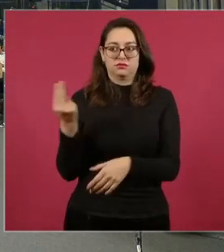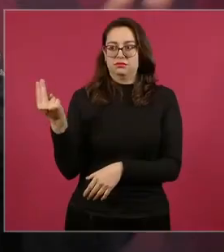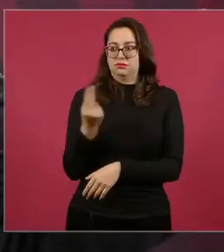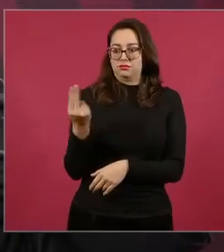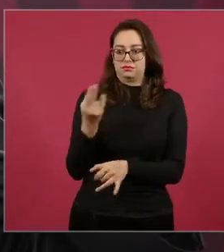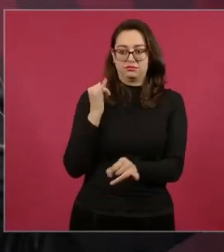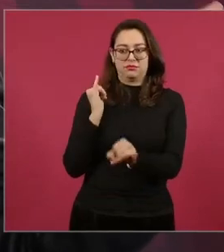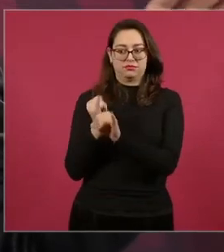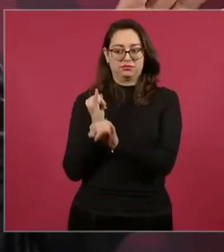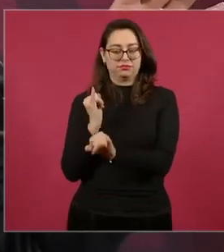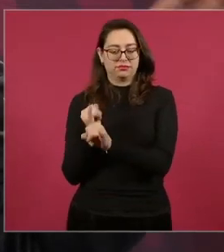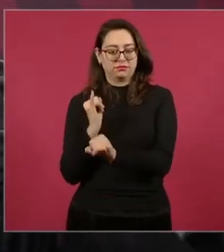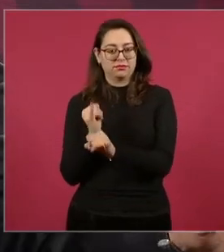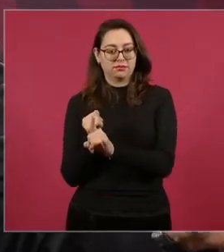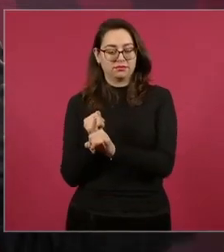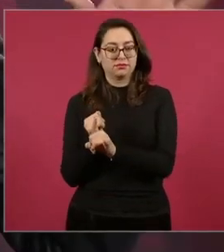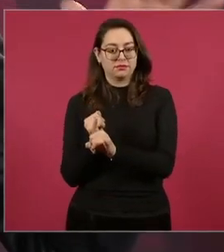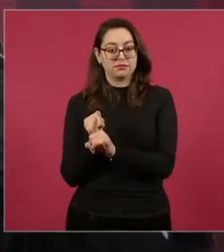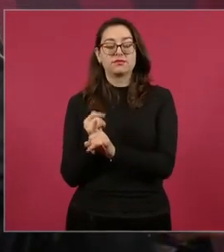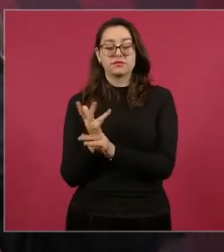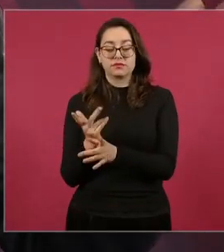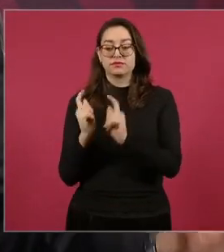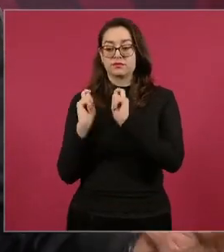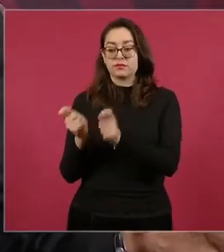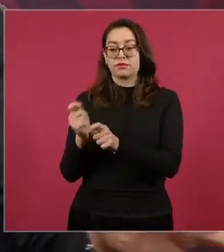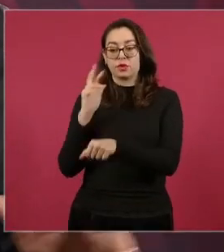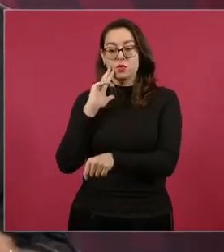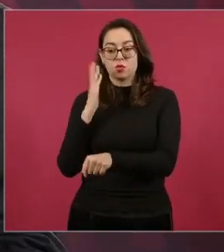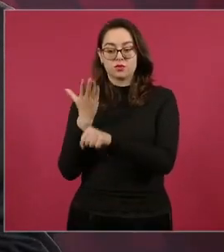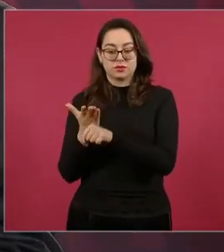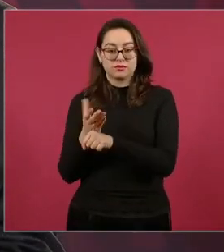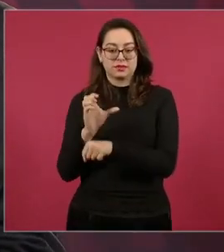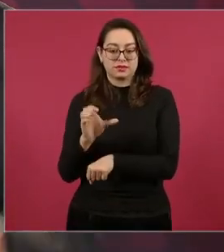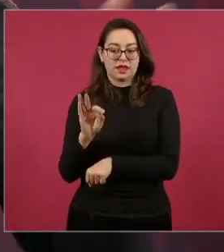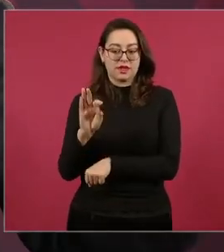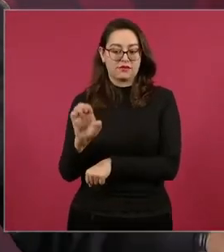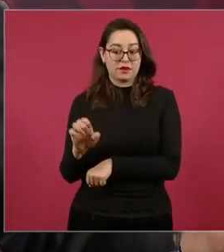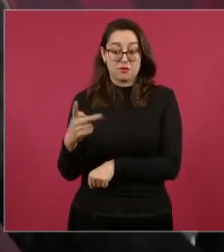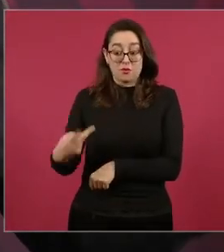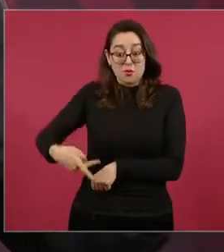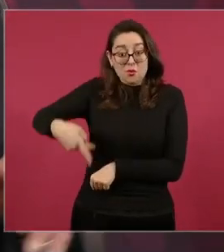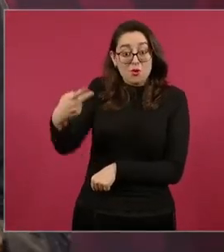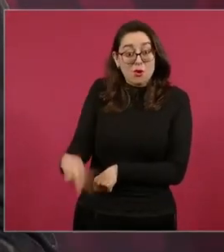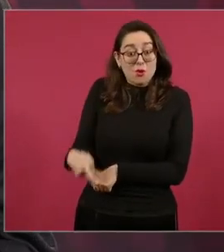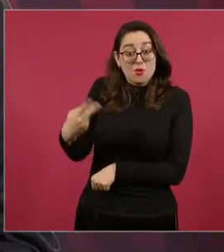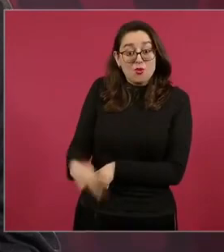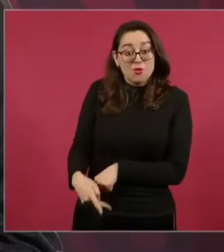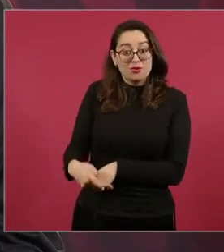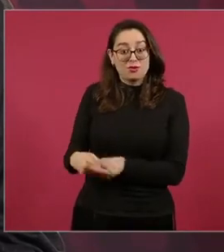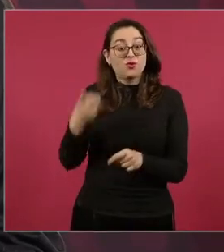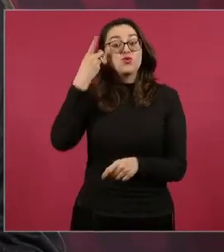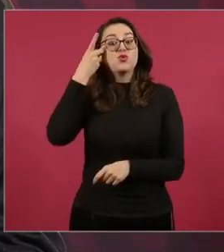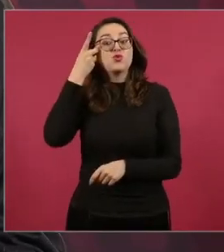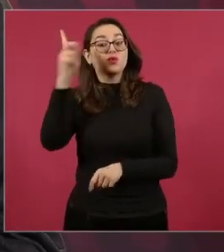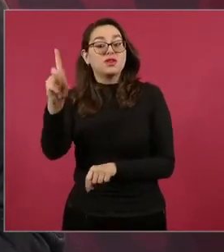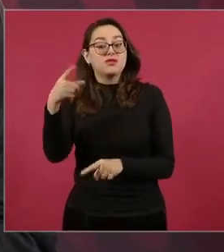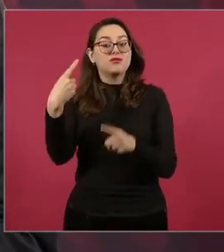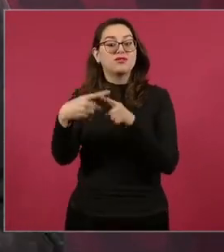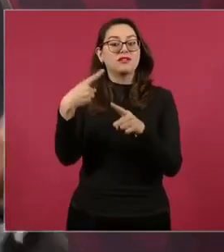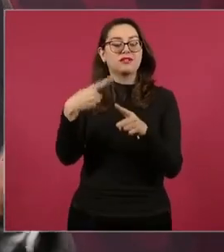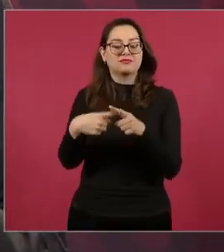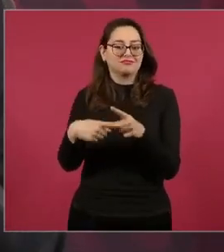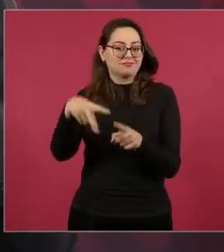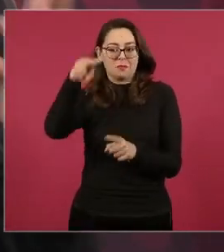que le corresponde llevar a cabo a esta empresa pública de todos los mexicanos. Y